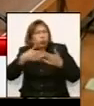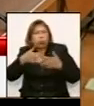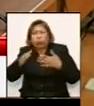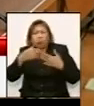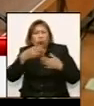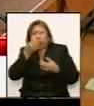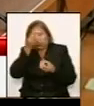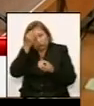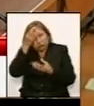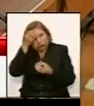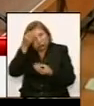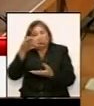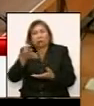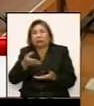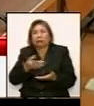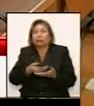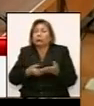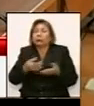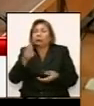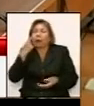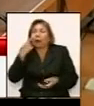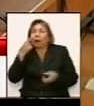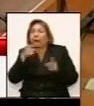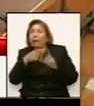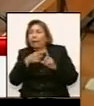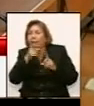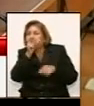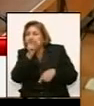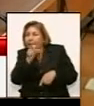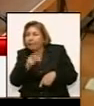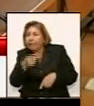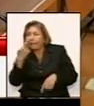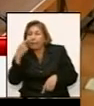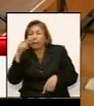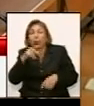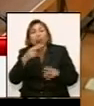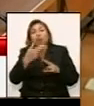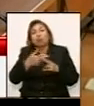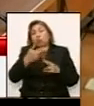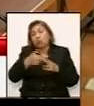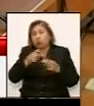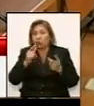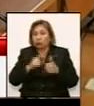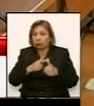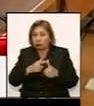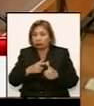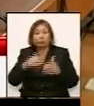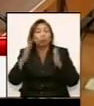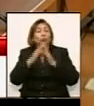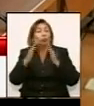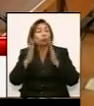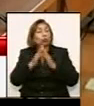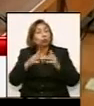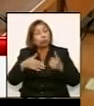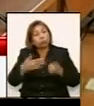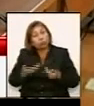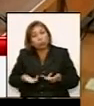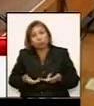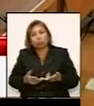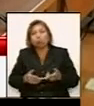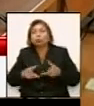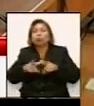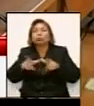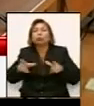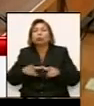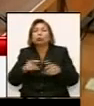pedazo de información que puede ser usada para identificar a la víctima. Puede ser su nombre, puede ser su lugar de domicilio, puede ser la